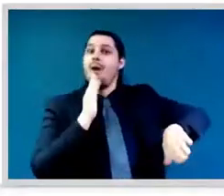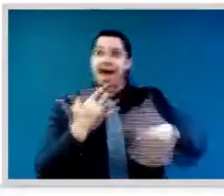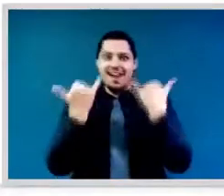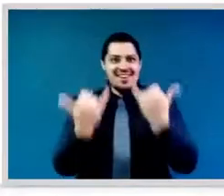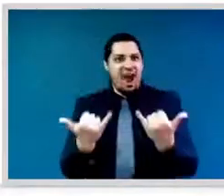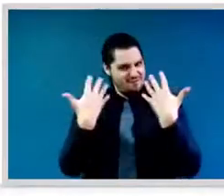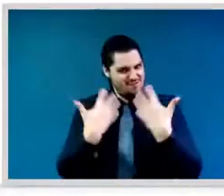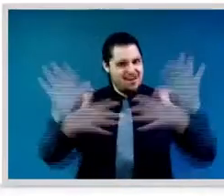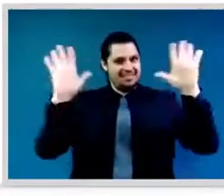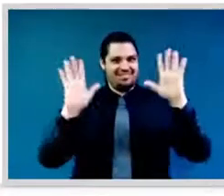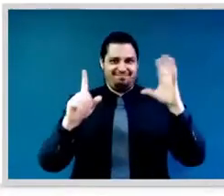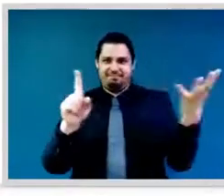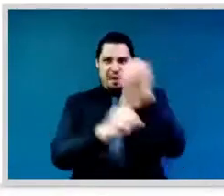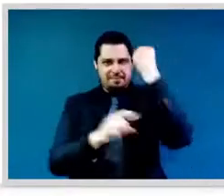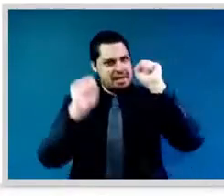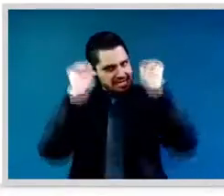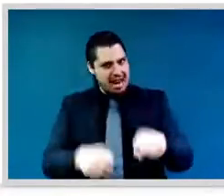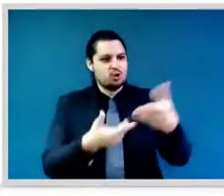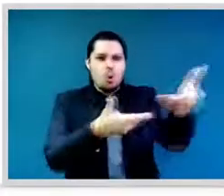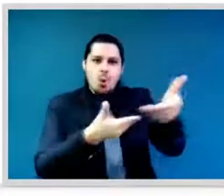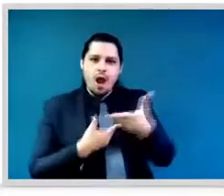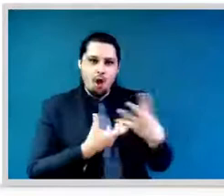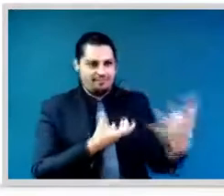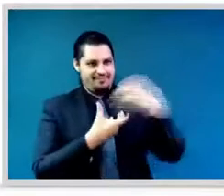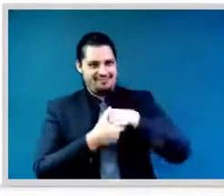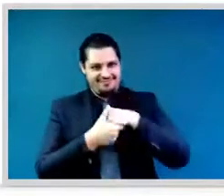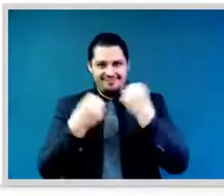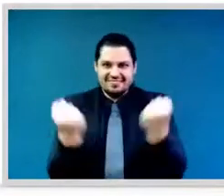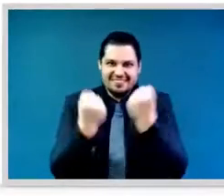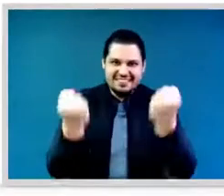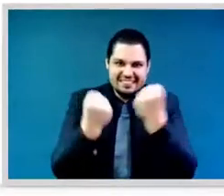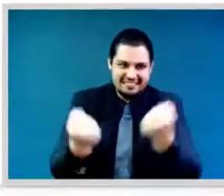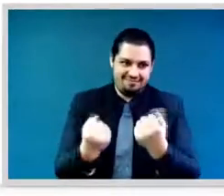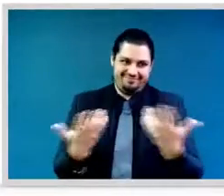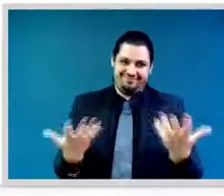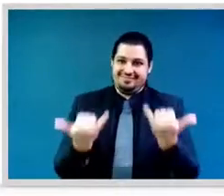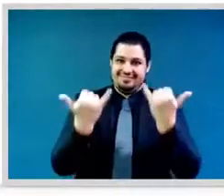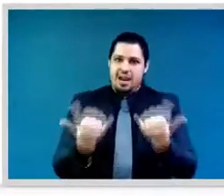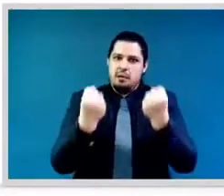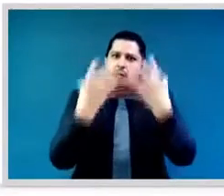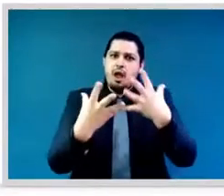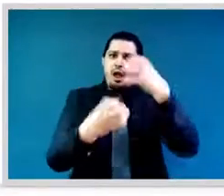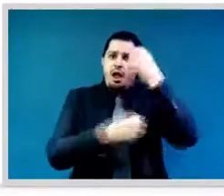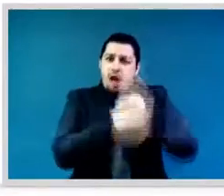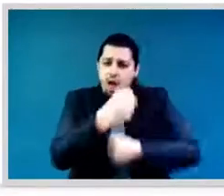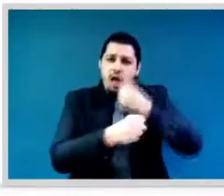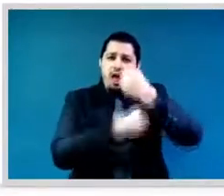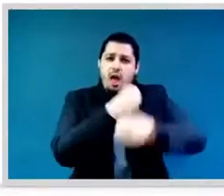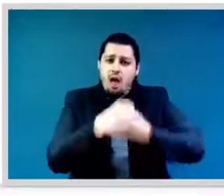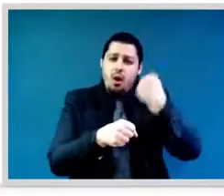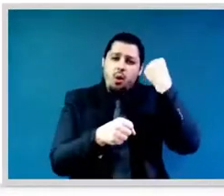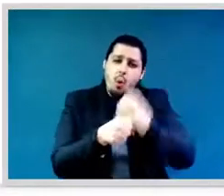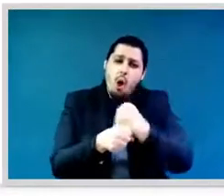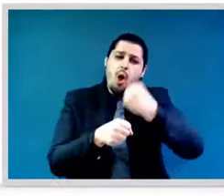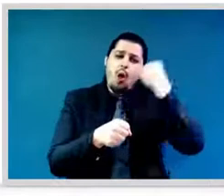No puede ser que después de todo lo trabajado, de todo lo transitado, cuando las normativas están